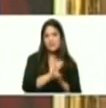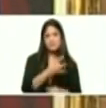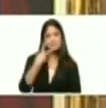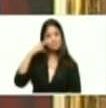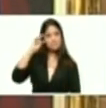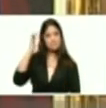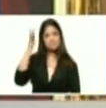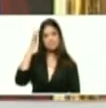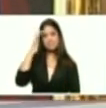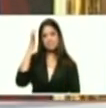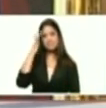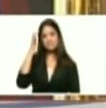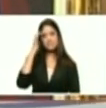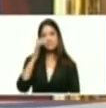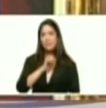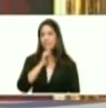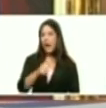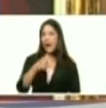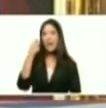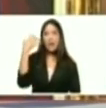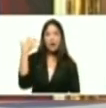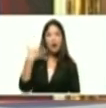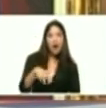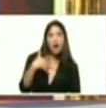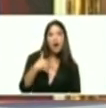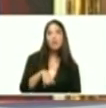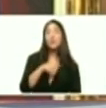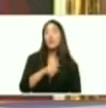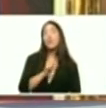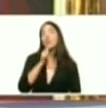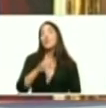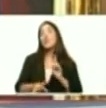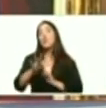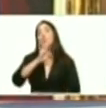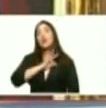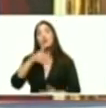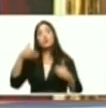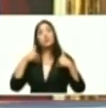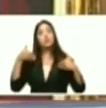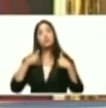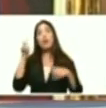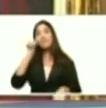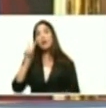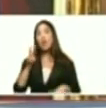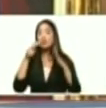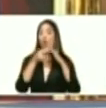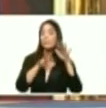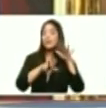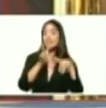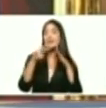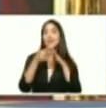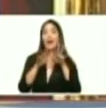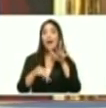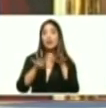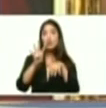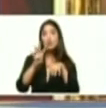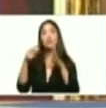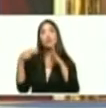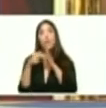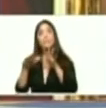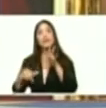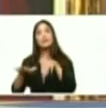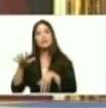criminal, parasitario, especulativo, que le ha hecho un gran daño, a Venezuela, durante los años, 2013, 14 y 15,